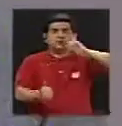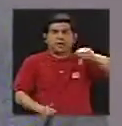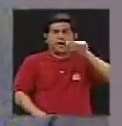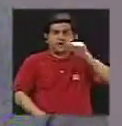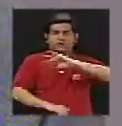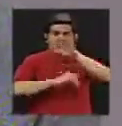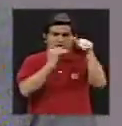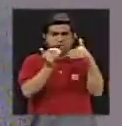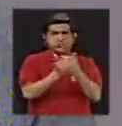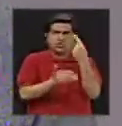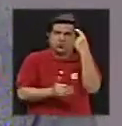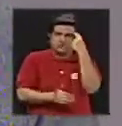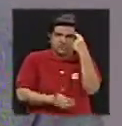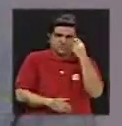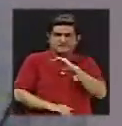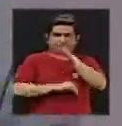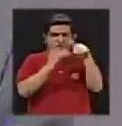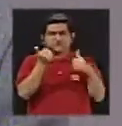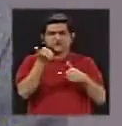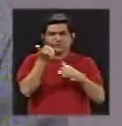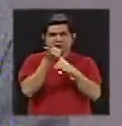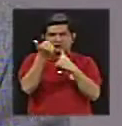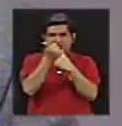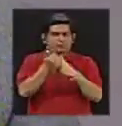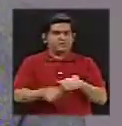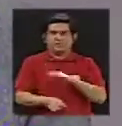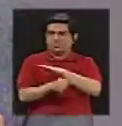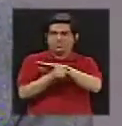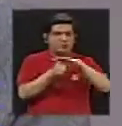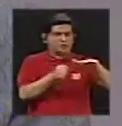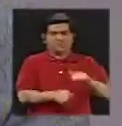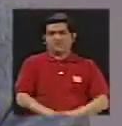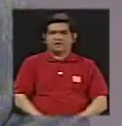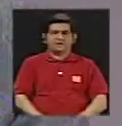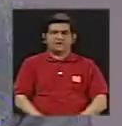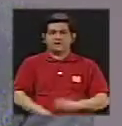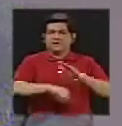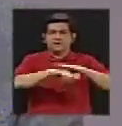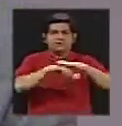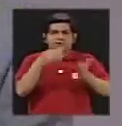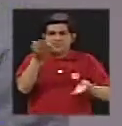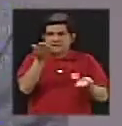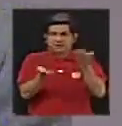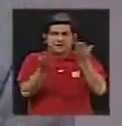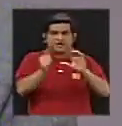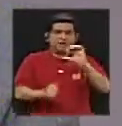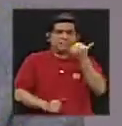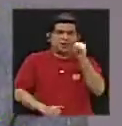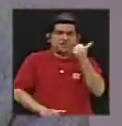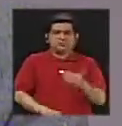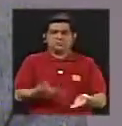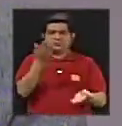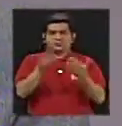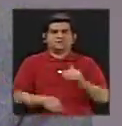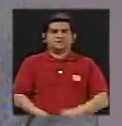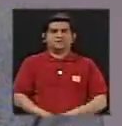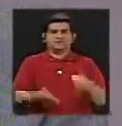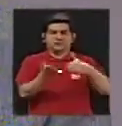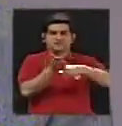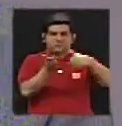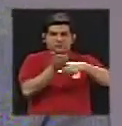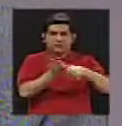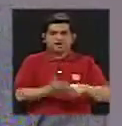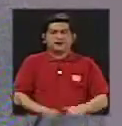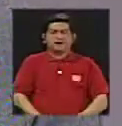todos votaran en la segunda ronda por él? No alcanza tampoco, ¿no? Ni siquiera alcanza para compensar esos otros que estarían dispuestos más bien a votar